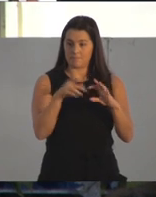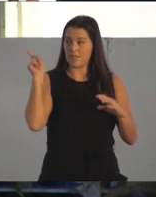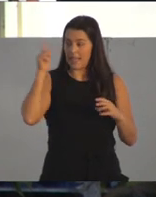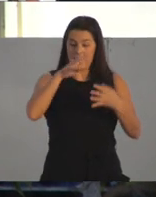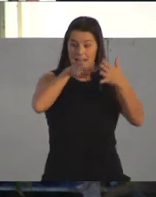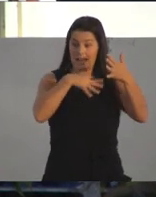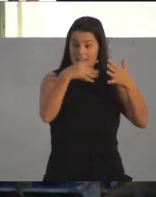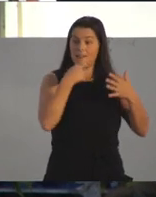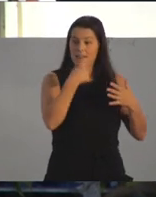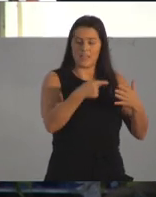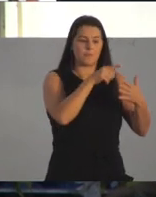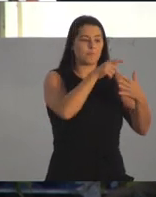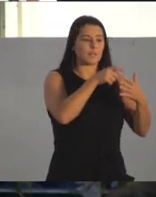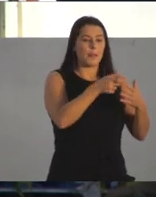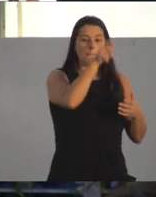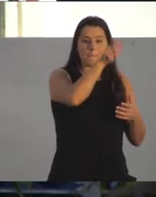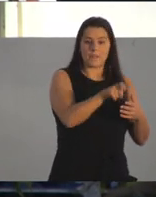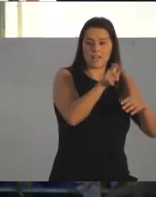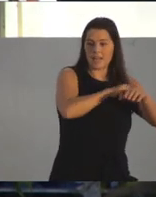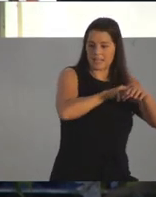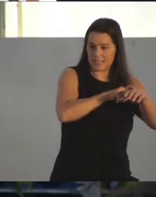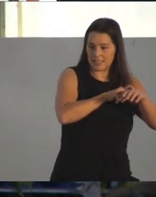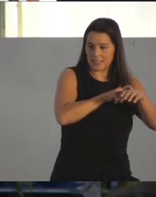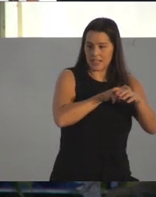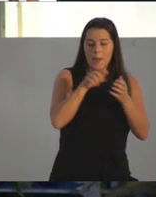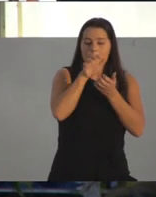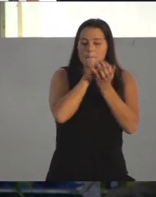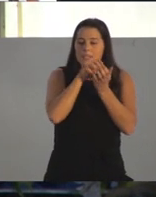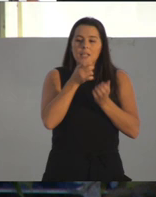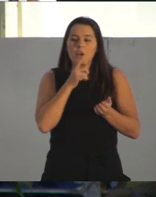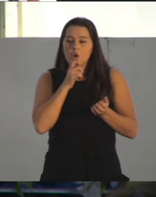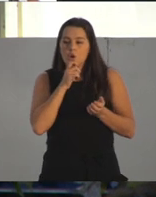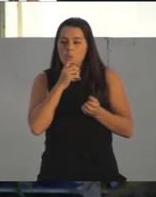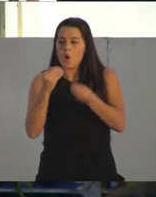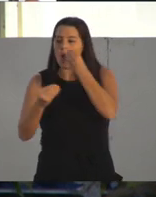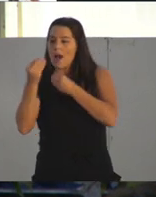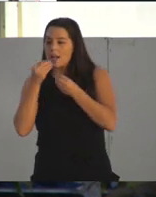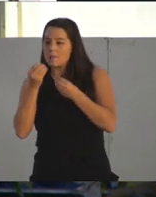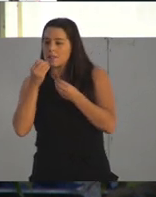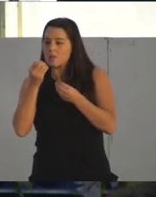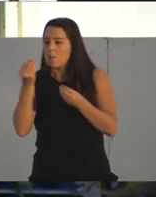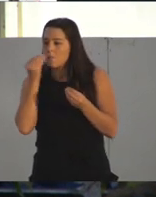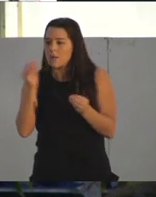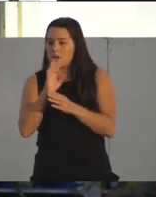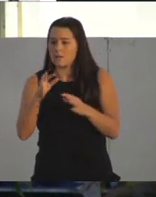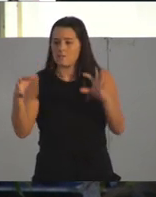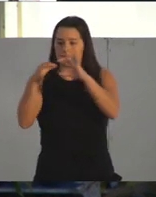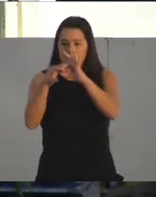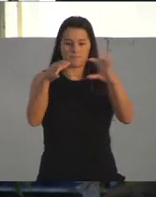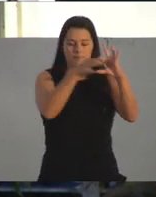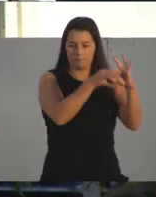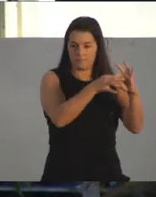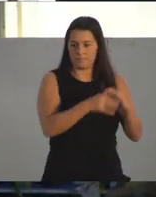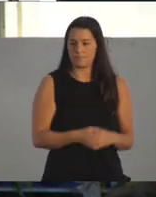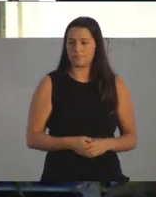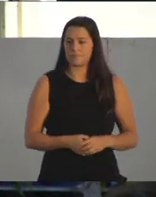que tenemos que hacer. Como es mucho, he sacado un par de cosillas para que lo veáis un poquito más despacio.